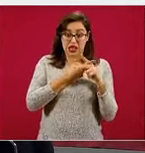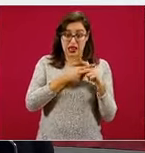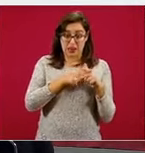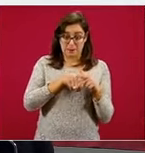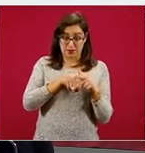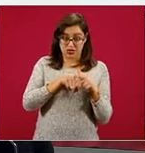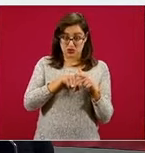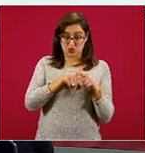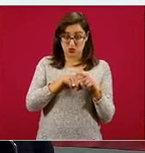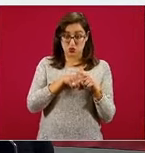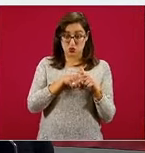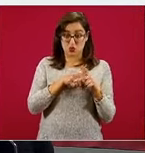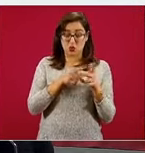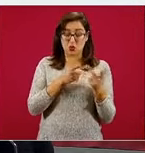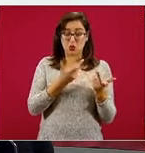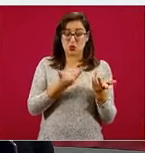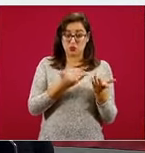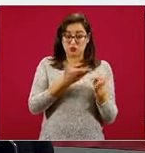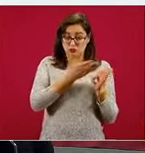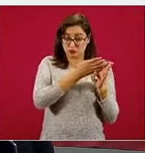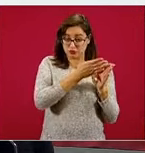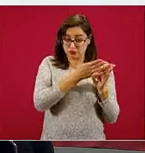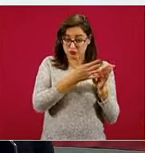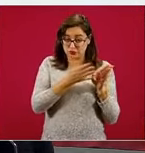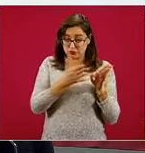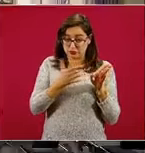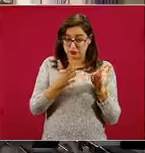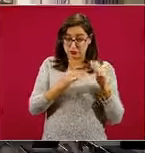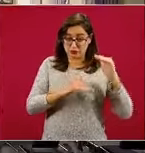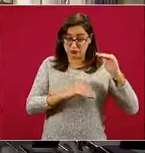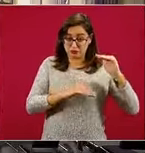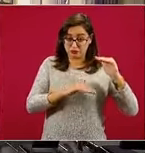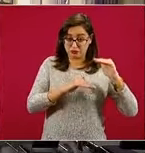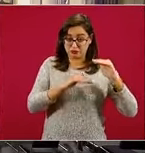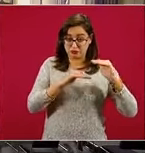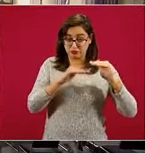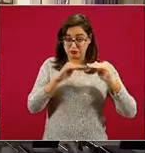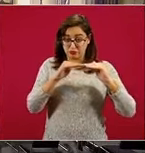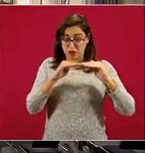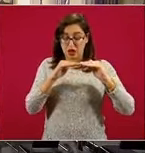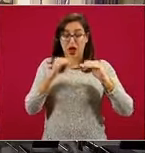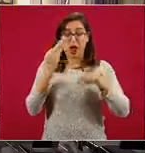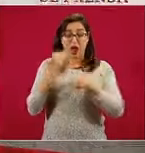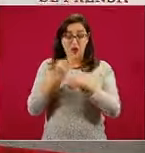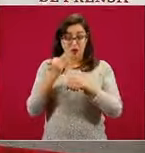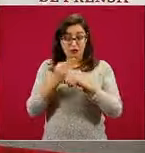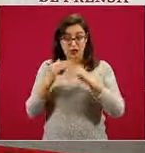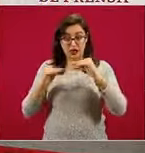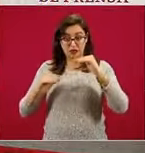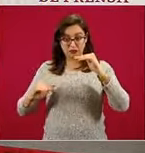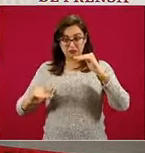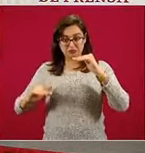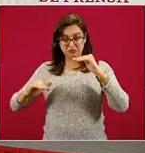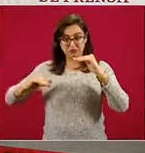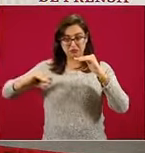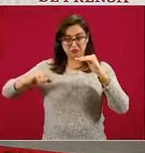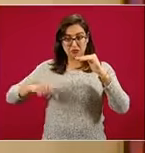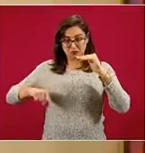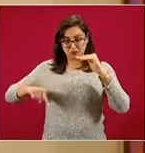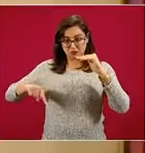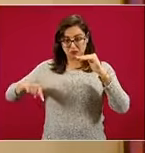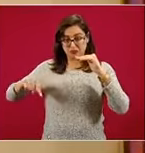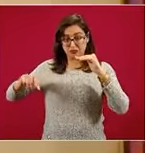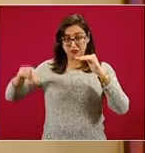que tuvimos en un inicio, como parte de nosotros de la región de América del Norte, pero bueno, hay una